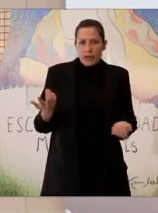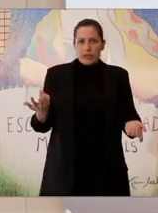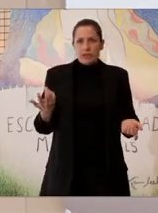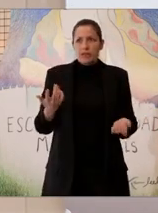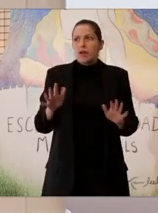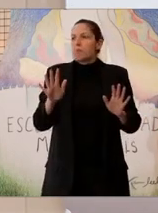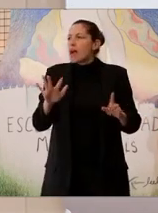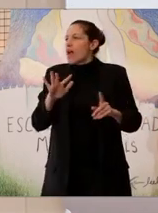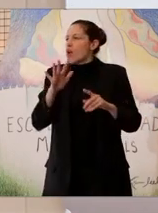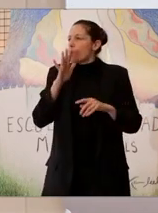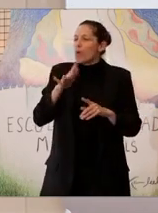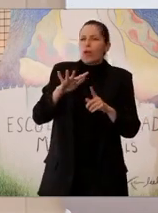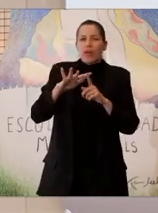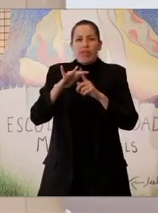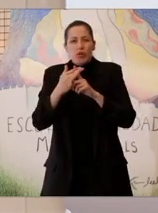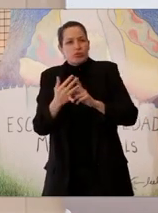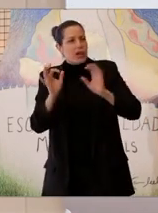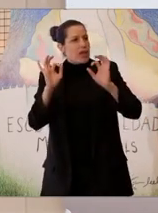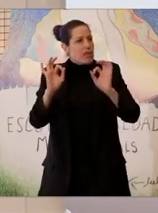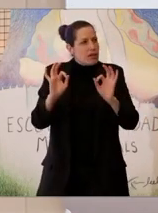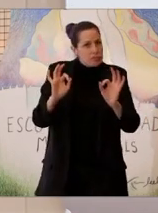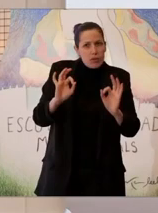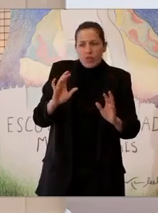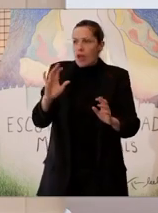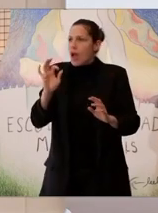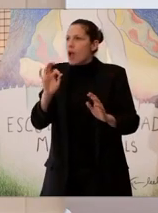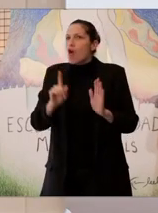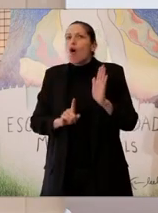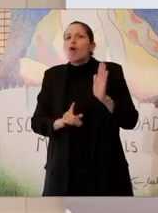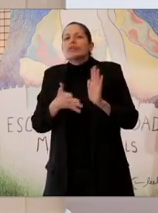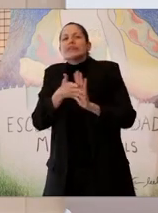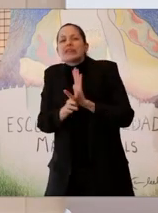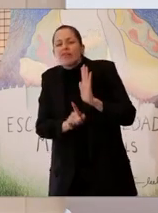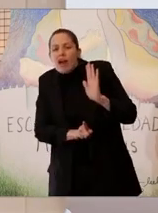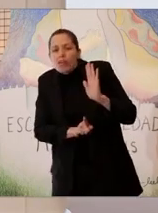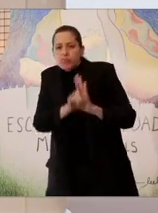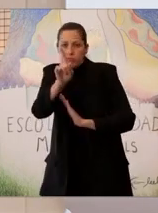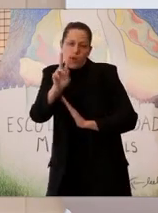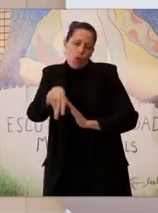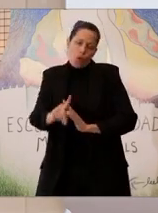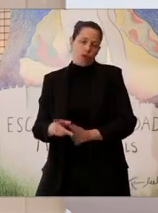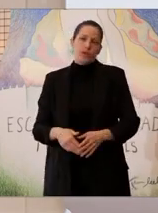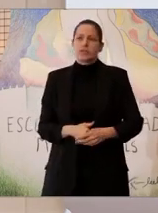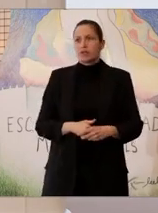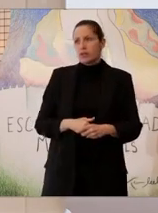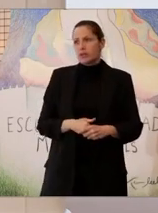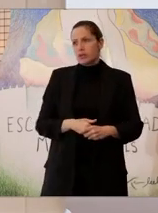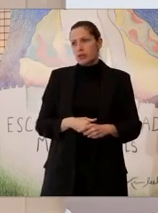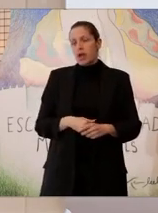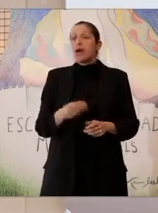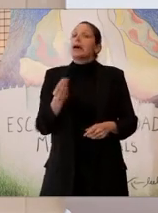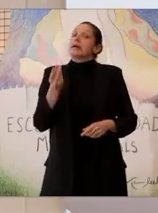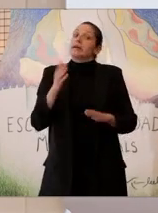por circunstancias específicas, ni tampoco es un repunte en el fenómeno del feminicidio. Sí, perdona, solamente